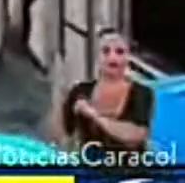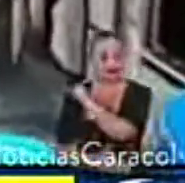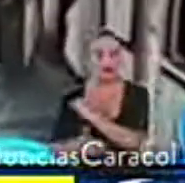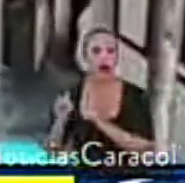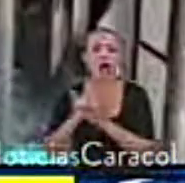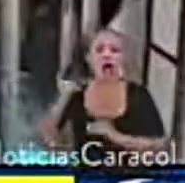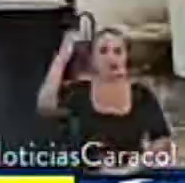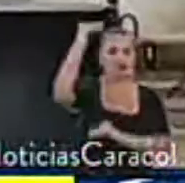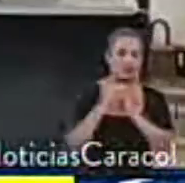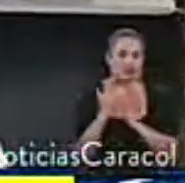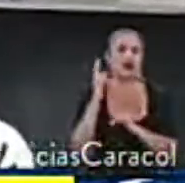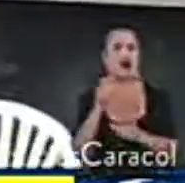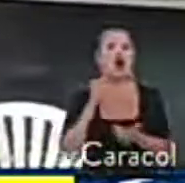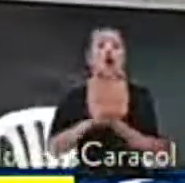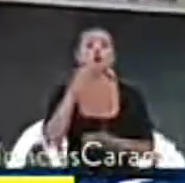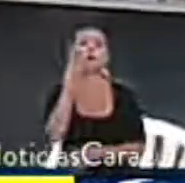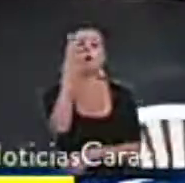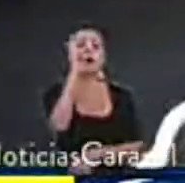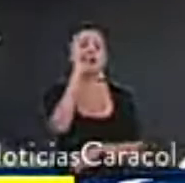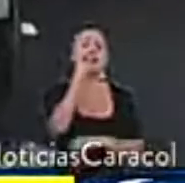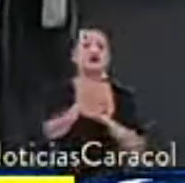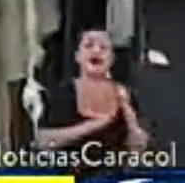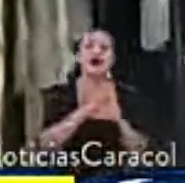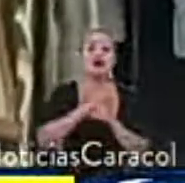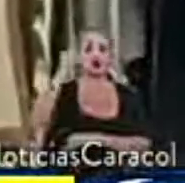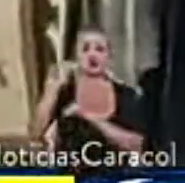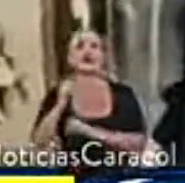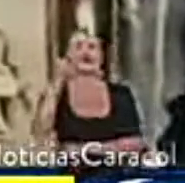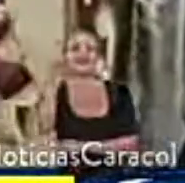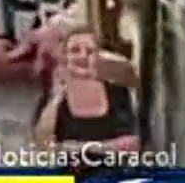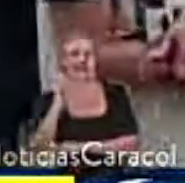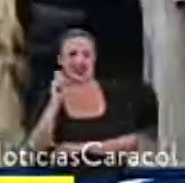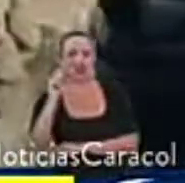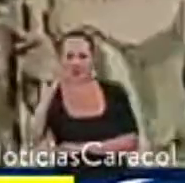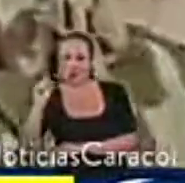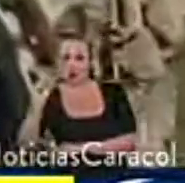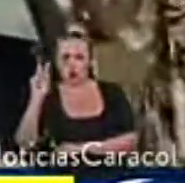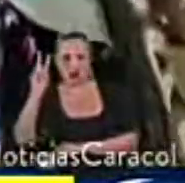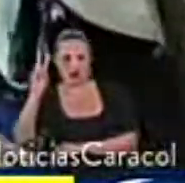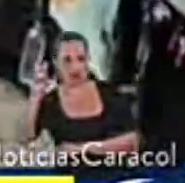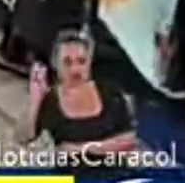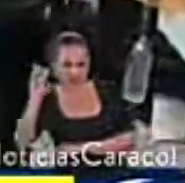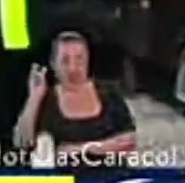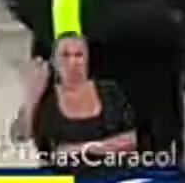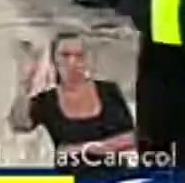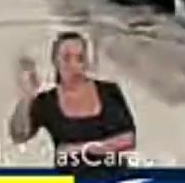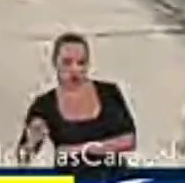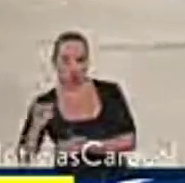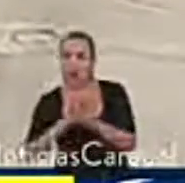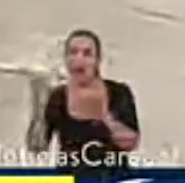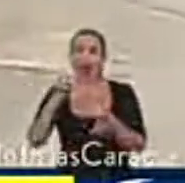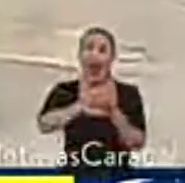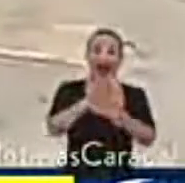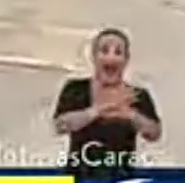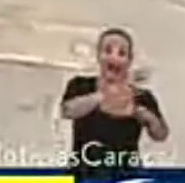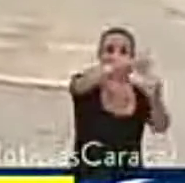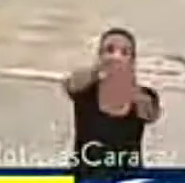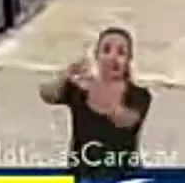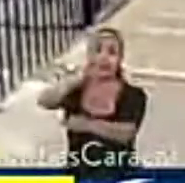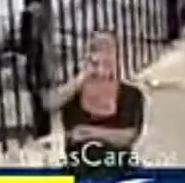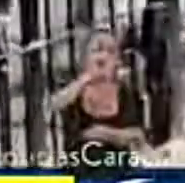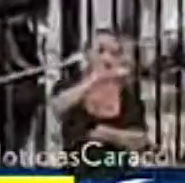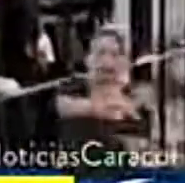al 16.7%. ¿Qué hicimos? Sacarlos de las jurisdicciones de policía y sacar 35.000, como te lo acabé de decir en este momento. De modo